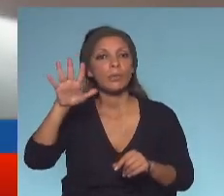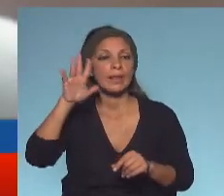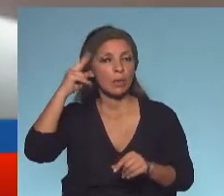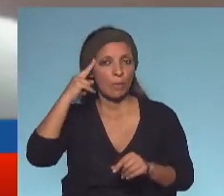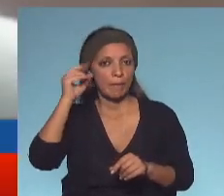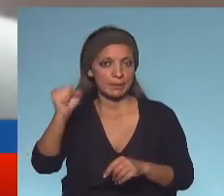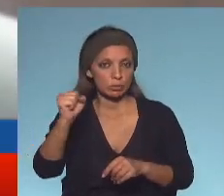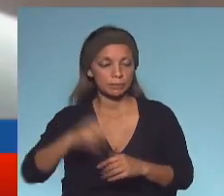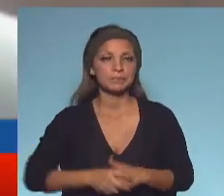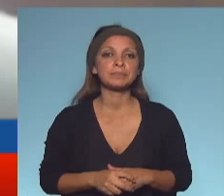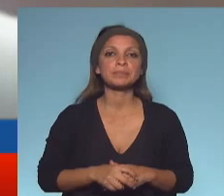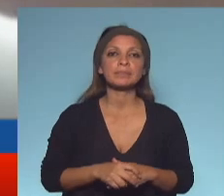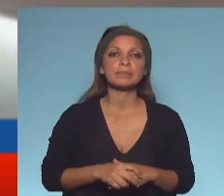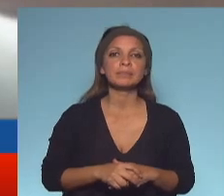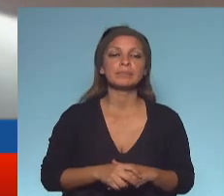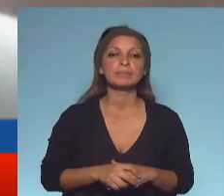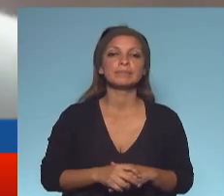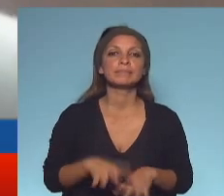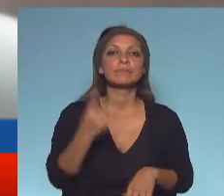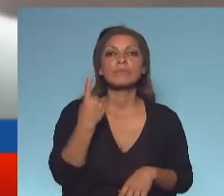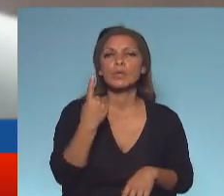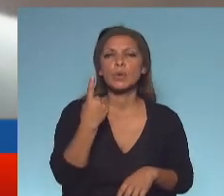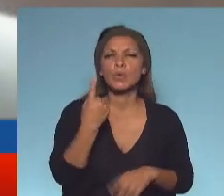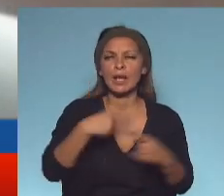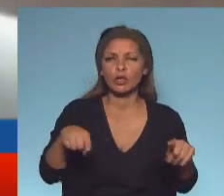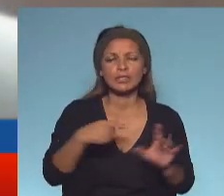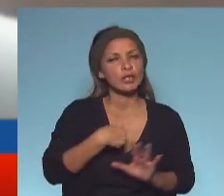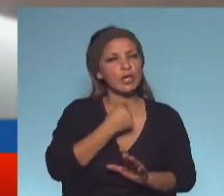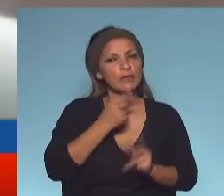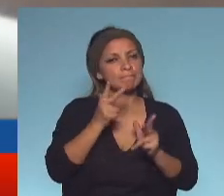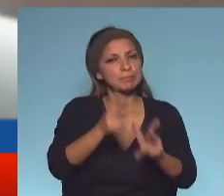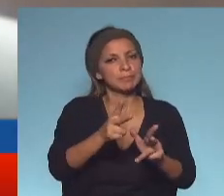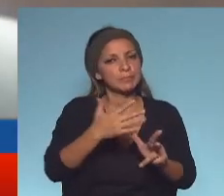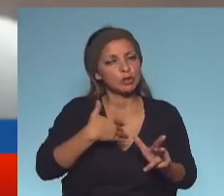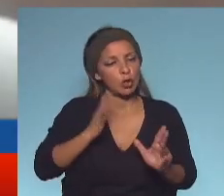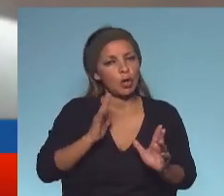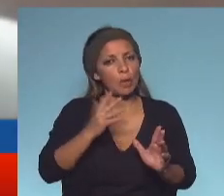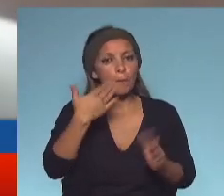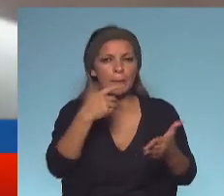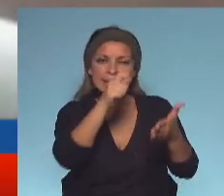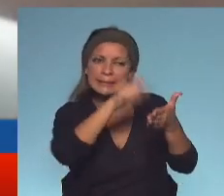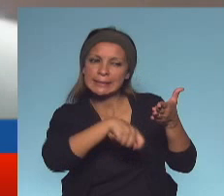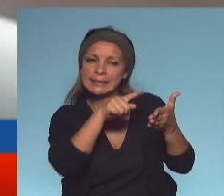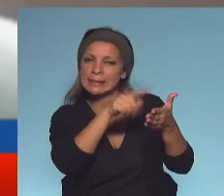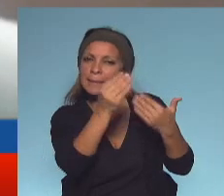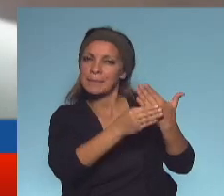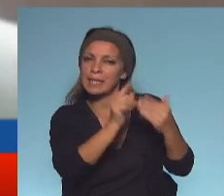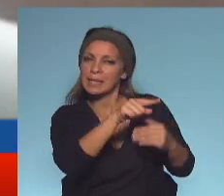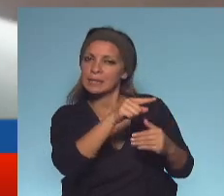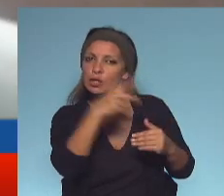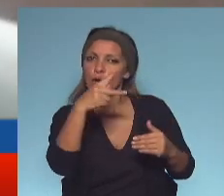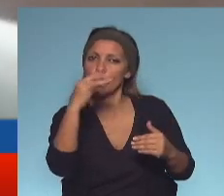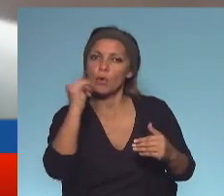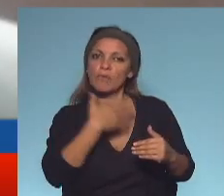pesos. Una sola cosa, me voy a tomar el atrevimiento de corregirlo al ministro Culpas. No son